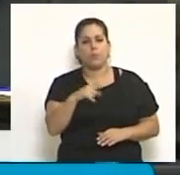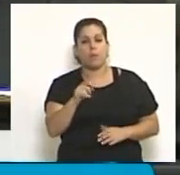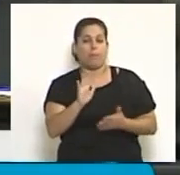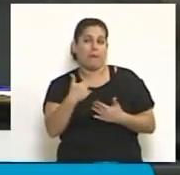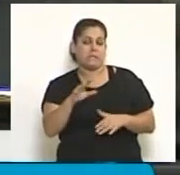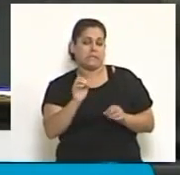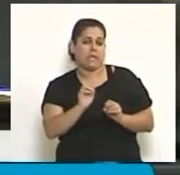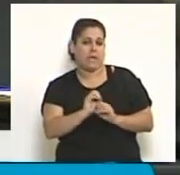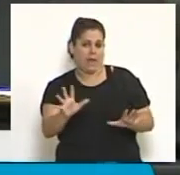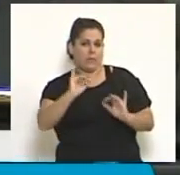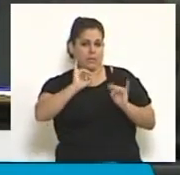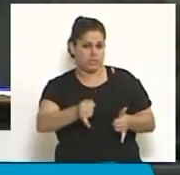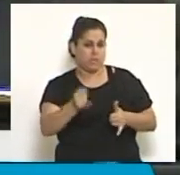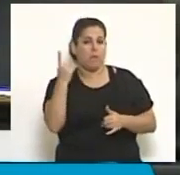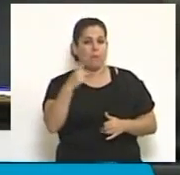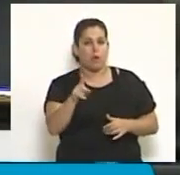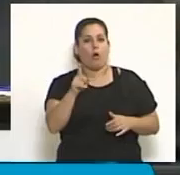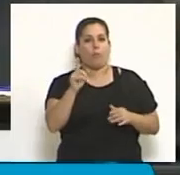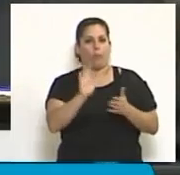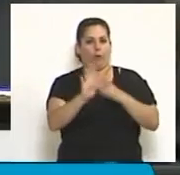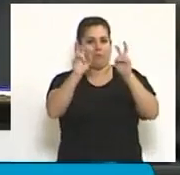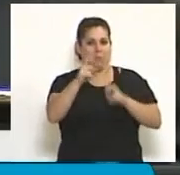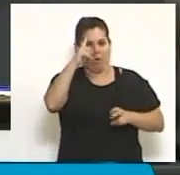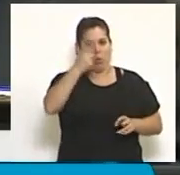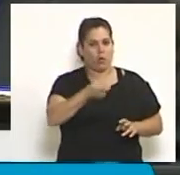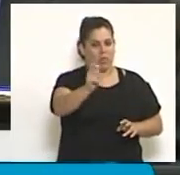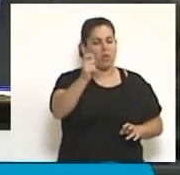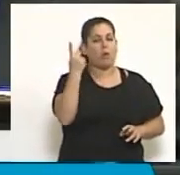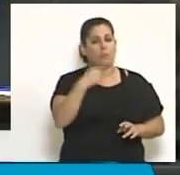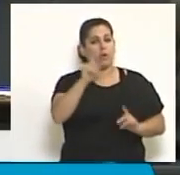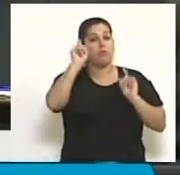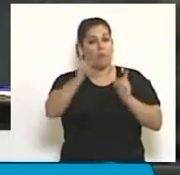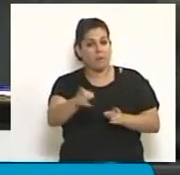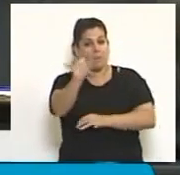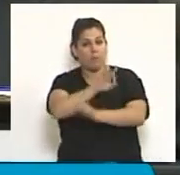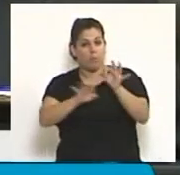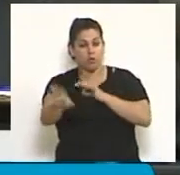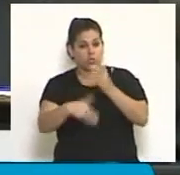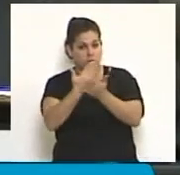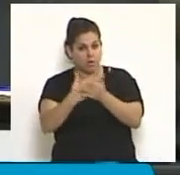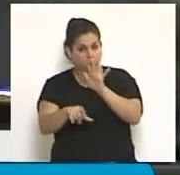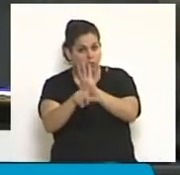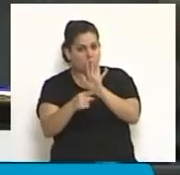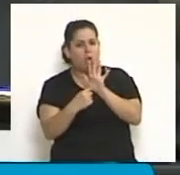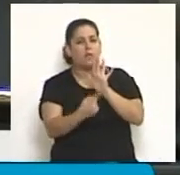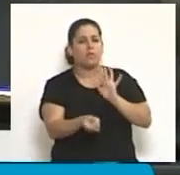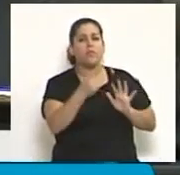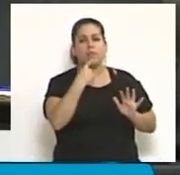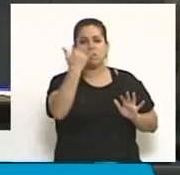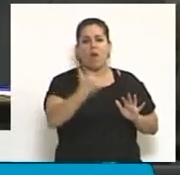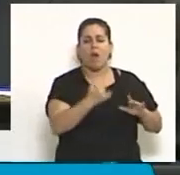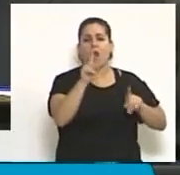más escandalosa desde el punto de vista jurídico, sino que además el proyecto le otorga a dicho